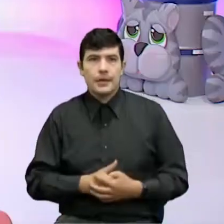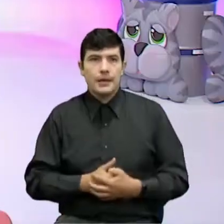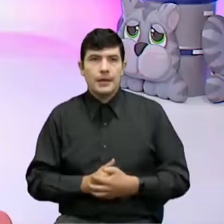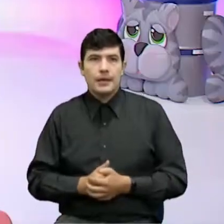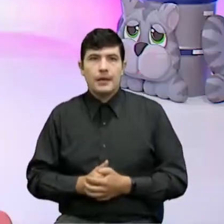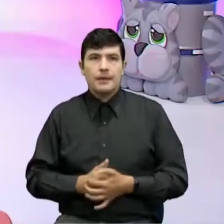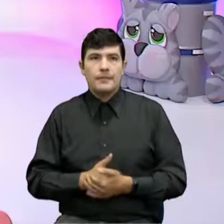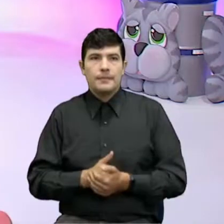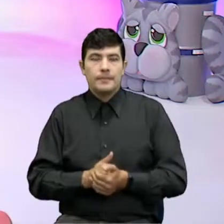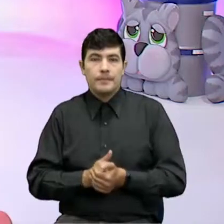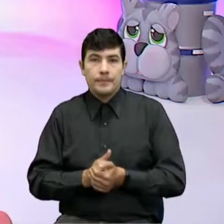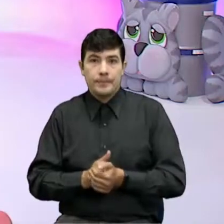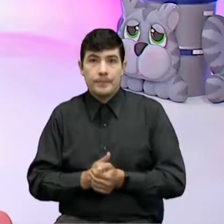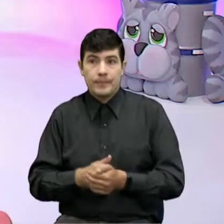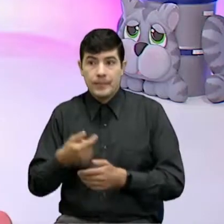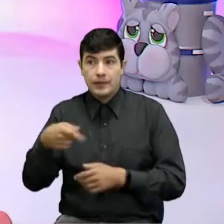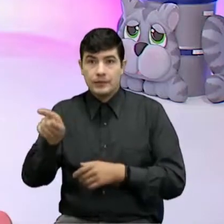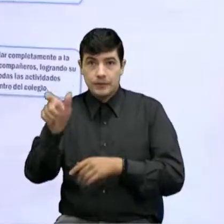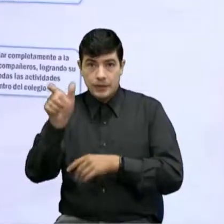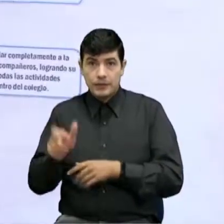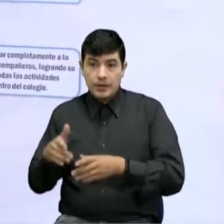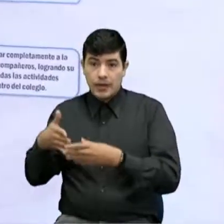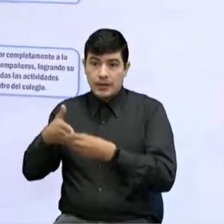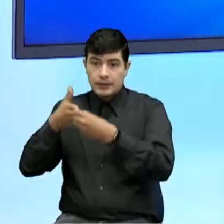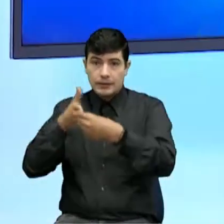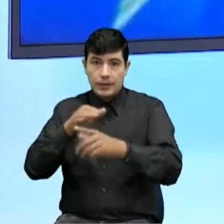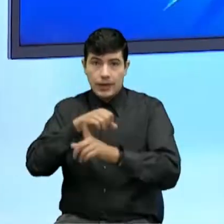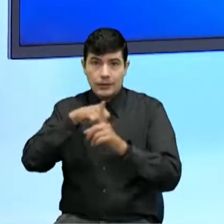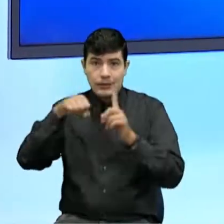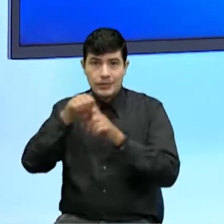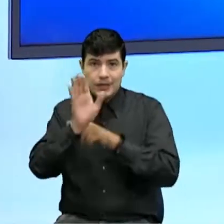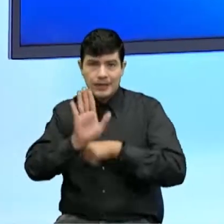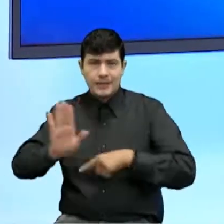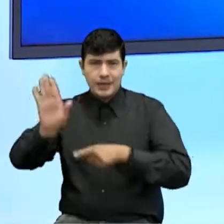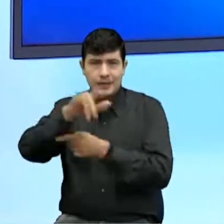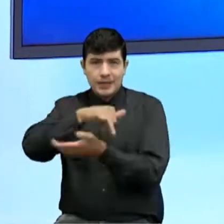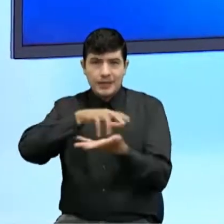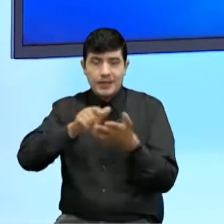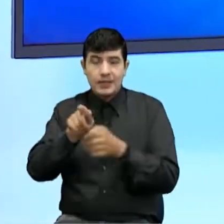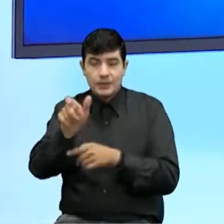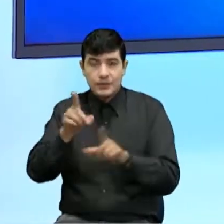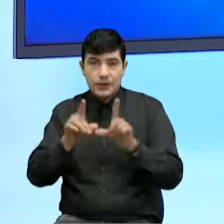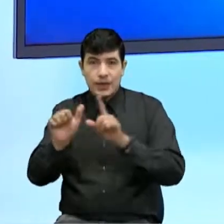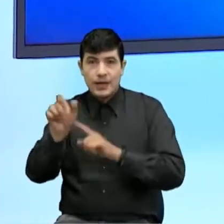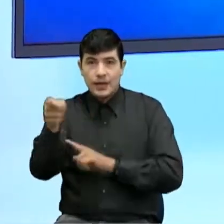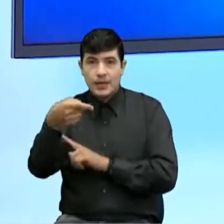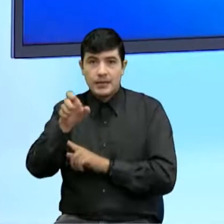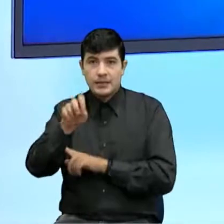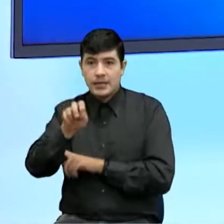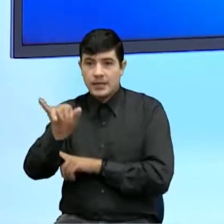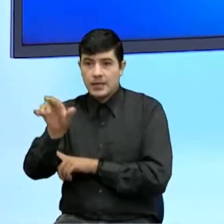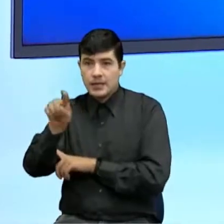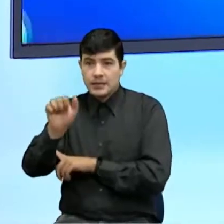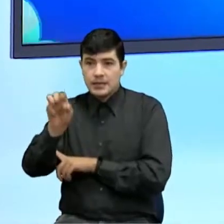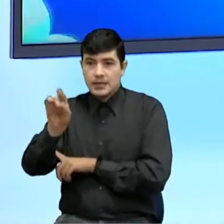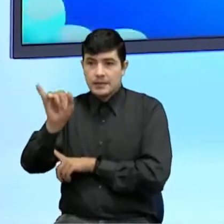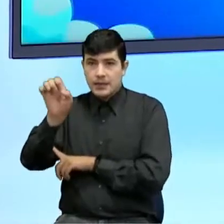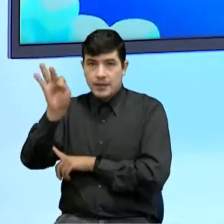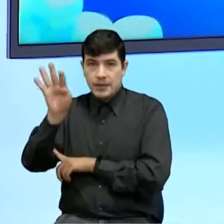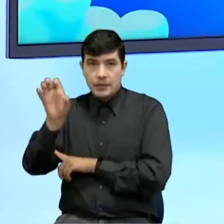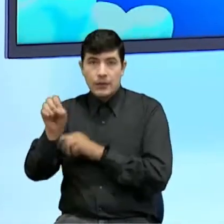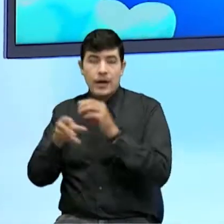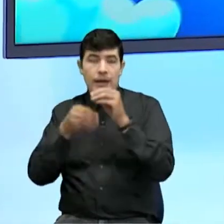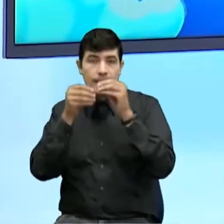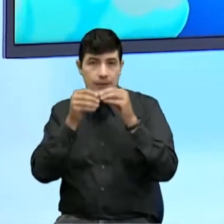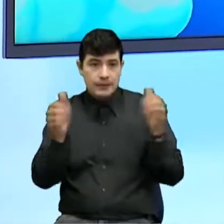la oficina de la gestora social del departamento, la doctora Jenny Sarmiento, en compañía de la doctora María Eugenia Triana,